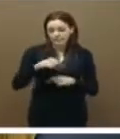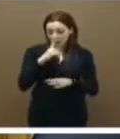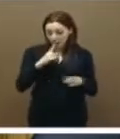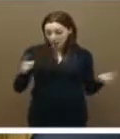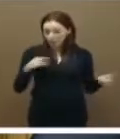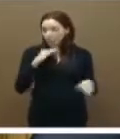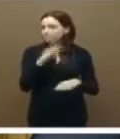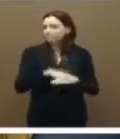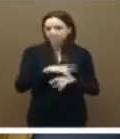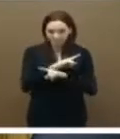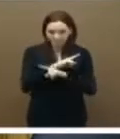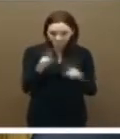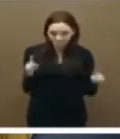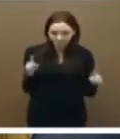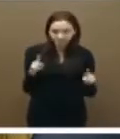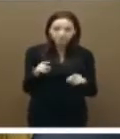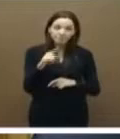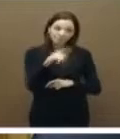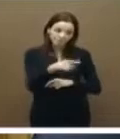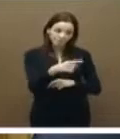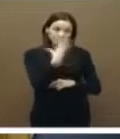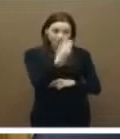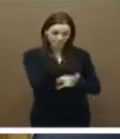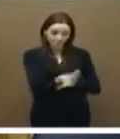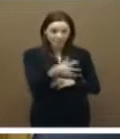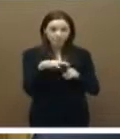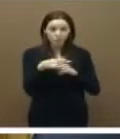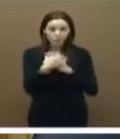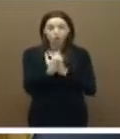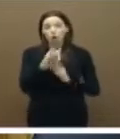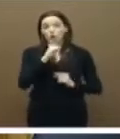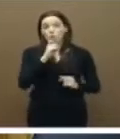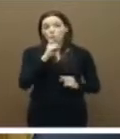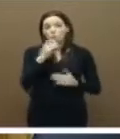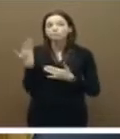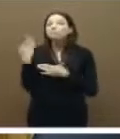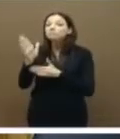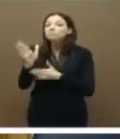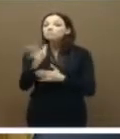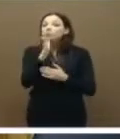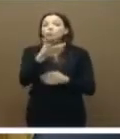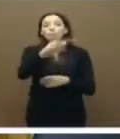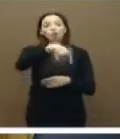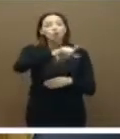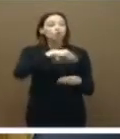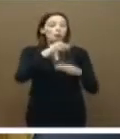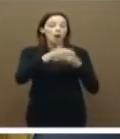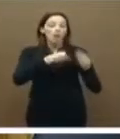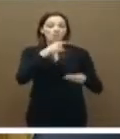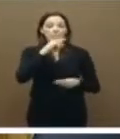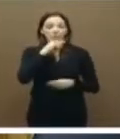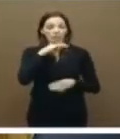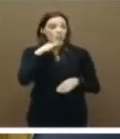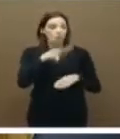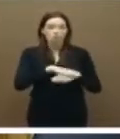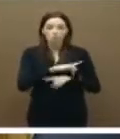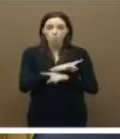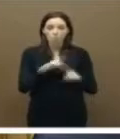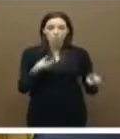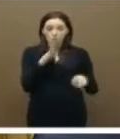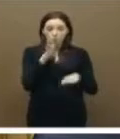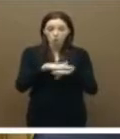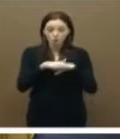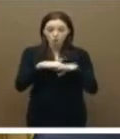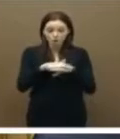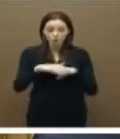A ver si nos enteramos por qué nos vemos en esta situación. Se presenta porque ustedes incumplieron y porque hubo un Gobierno irresponsable, el